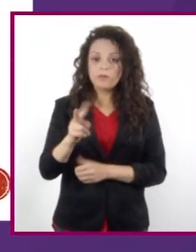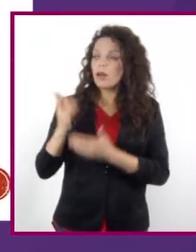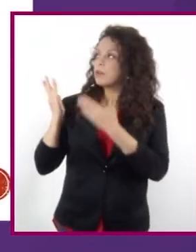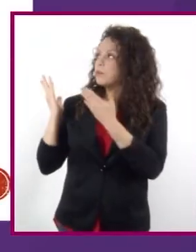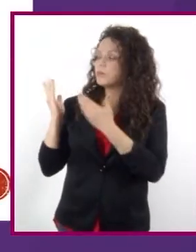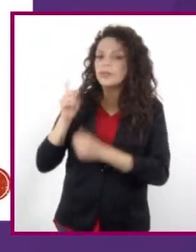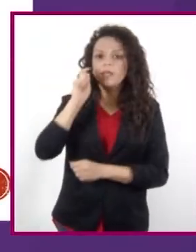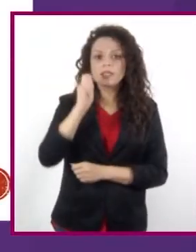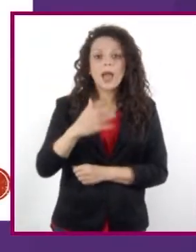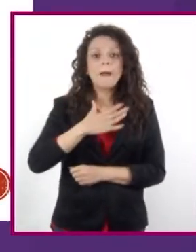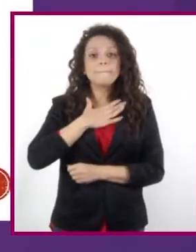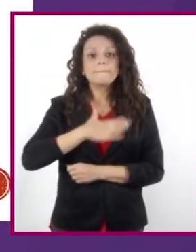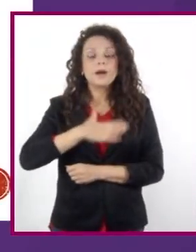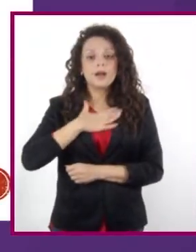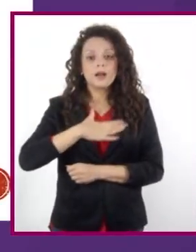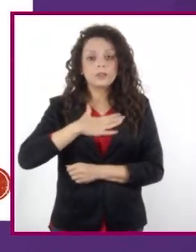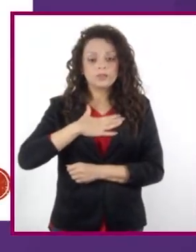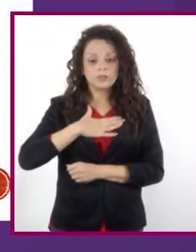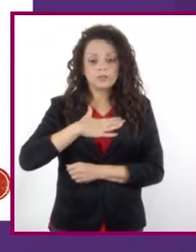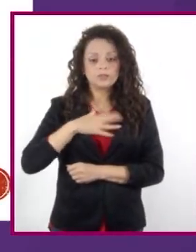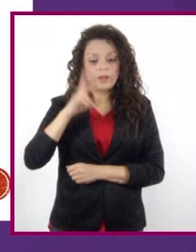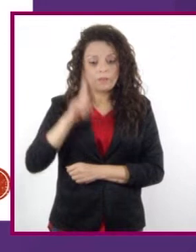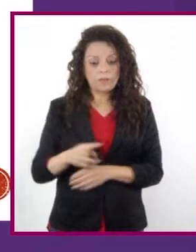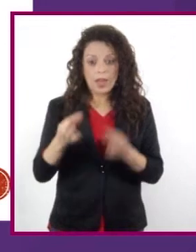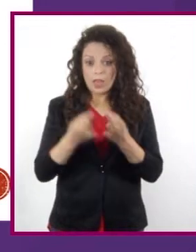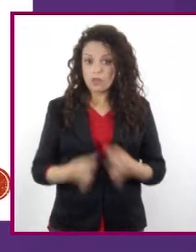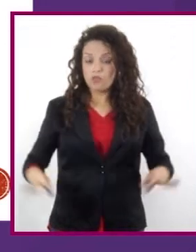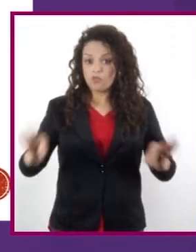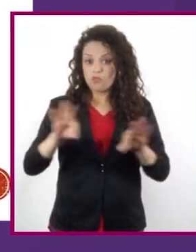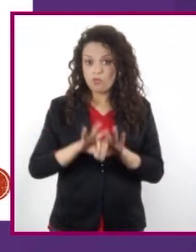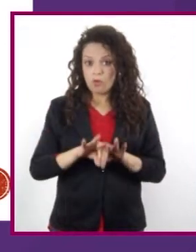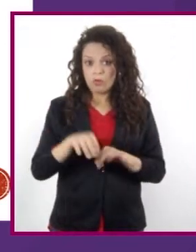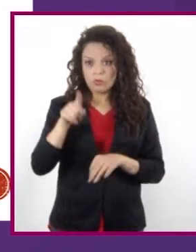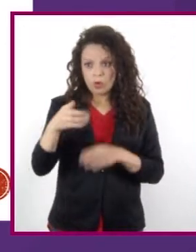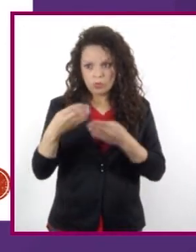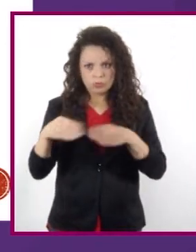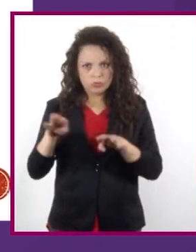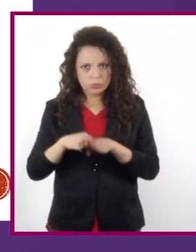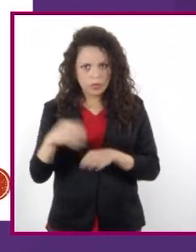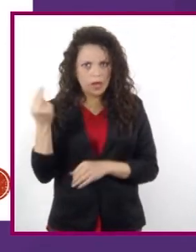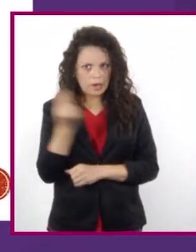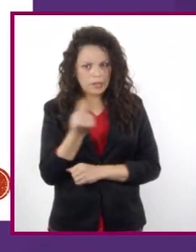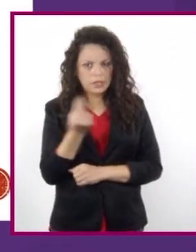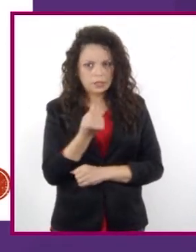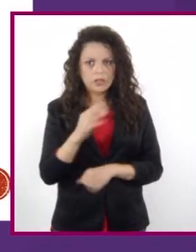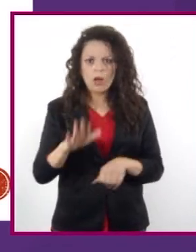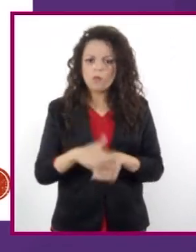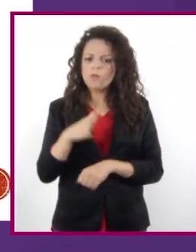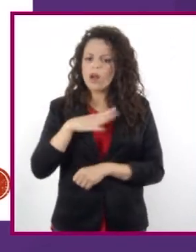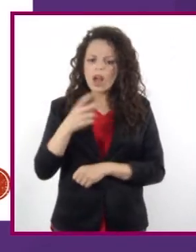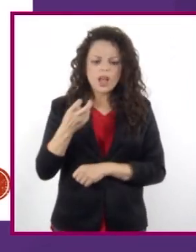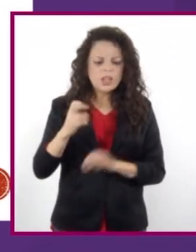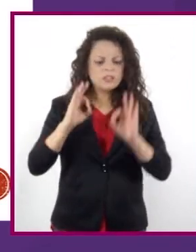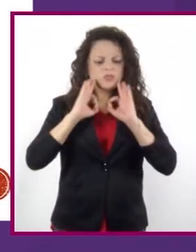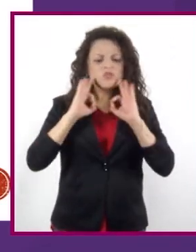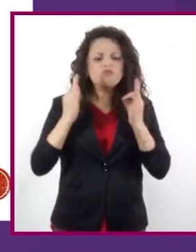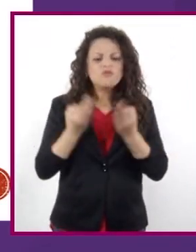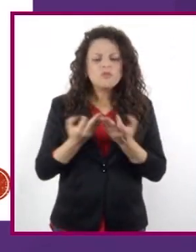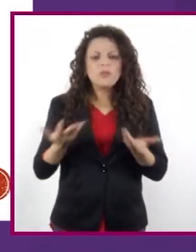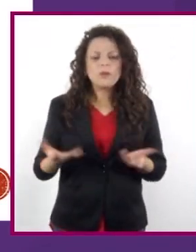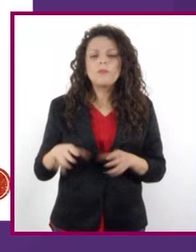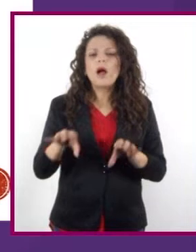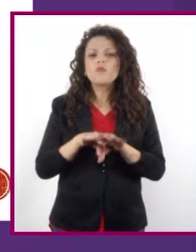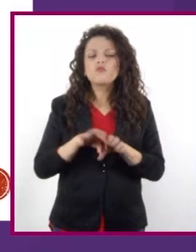del inodoro. ¿Saben qué tan importante es el inodoro de su casa? ¿Por qué tiene esa forma? ¿Cómo